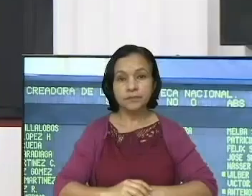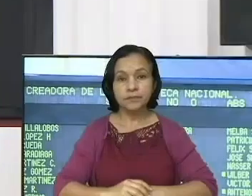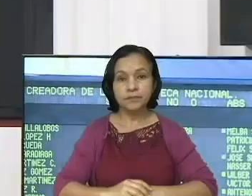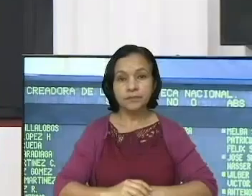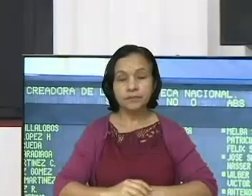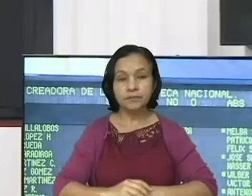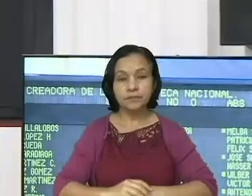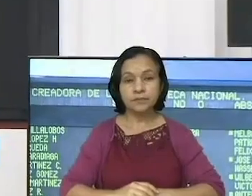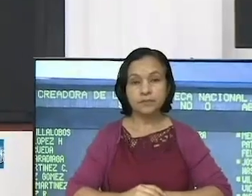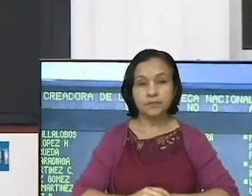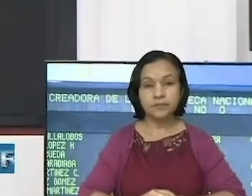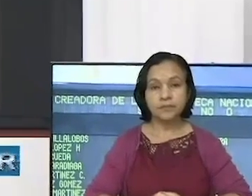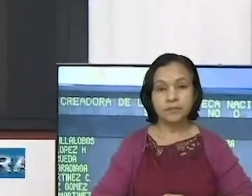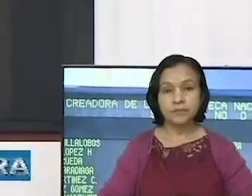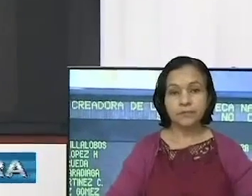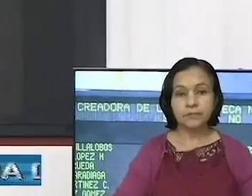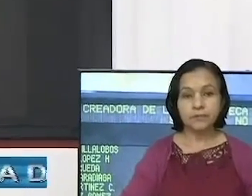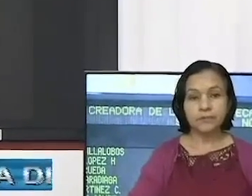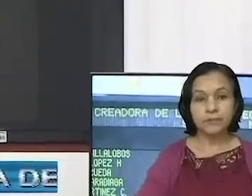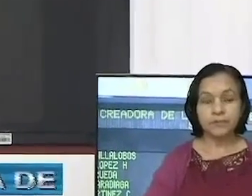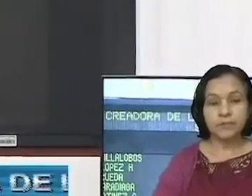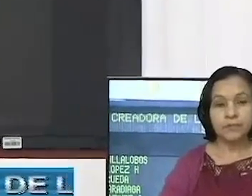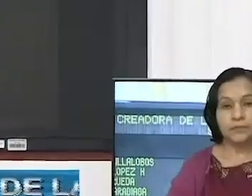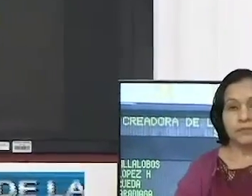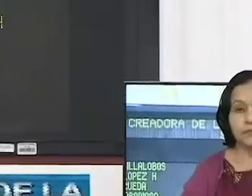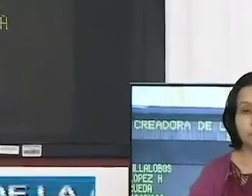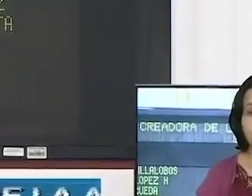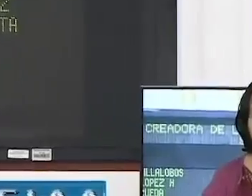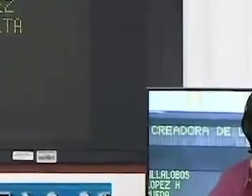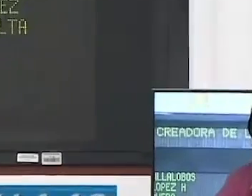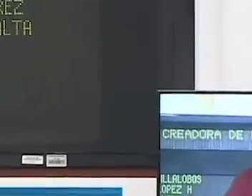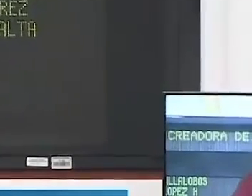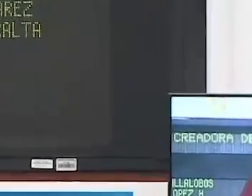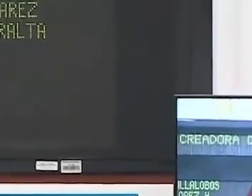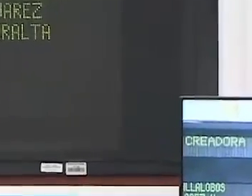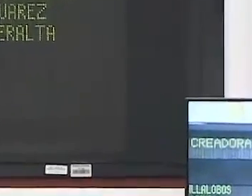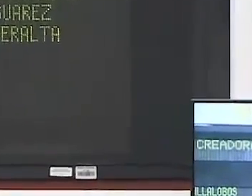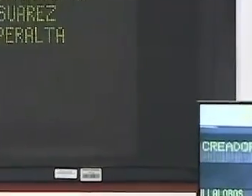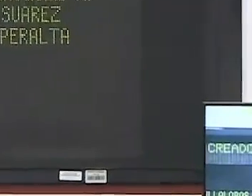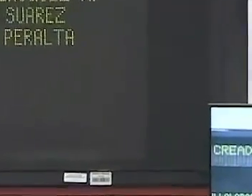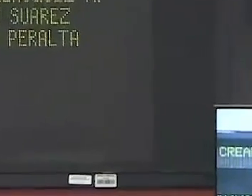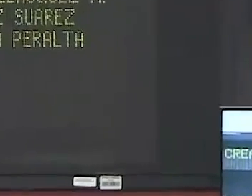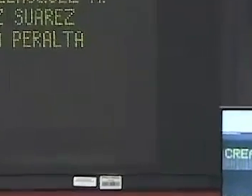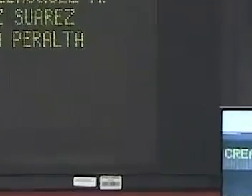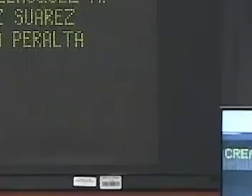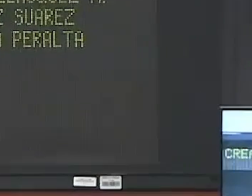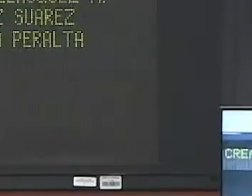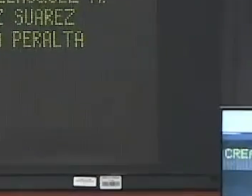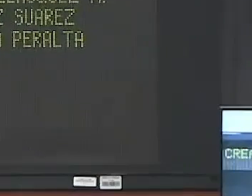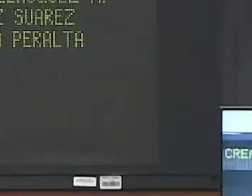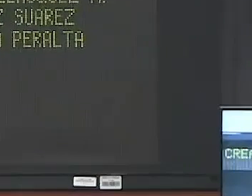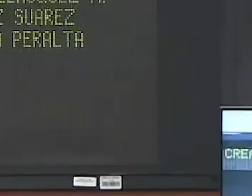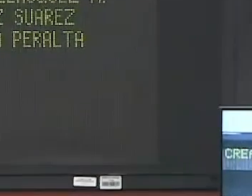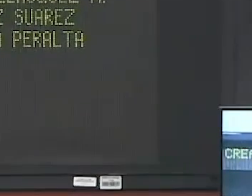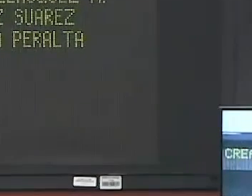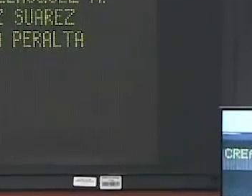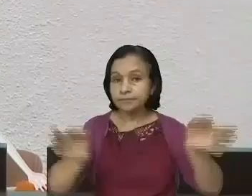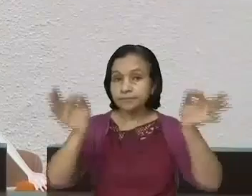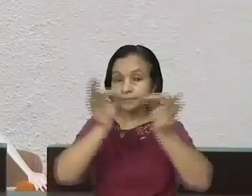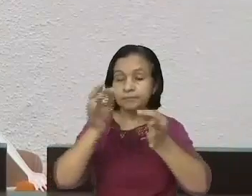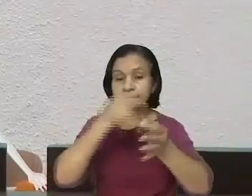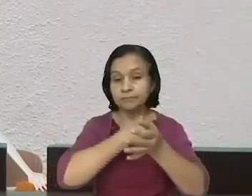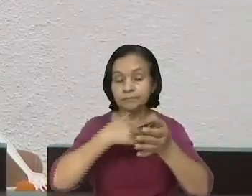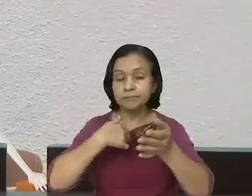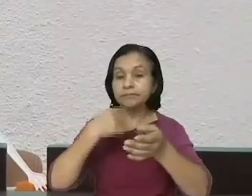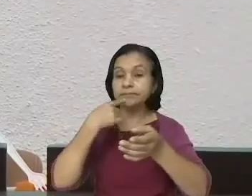facultades para fiscalizar autorizar o prohibir producciones audiovisuales y cinematográficas que se realicen en Nicaragua